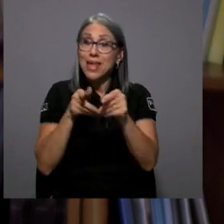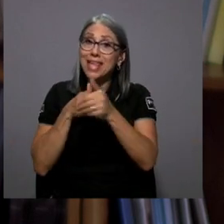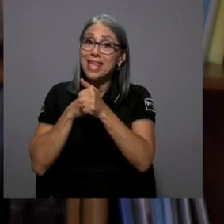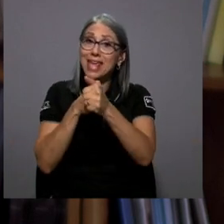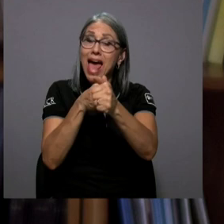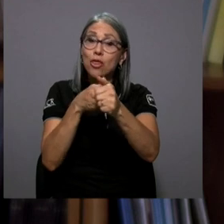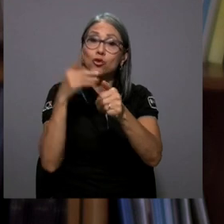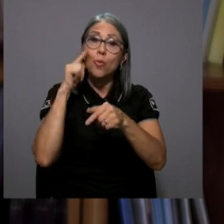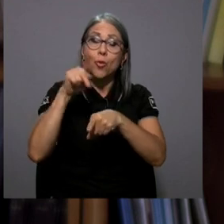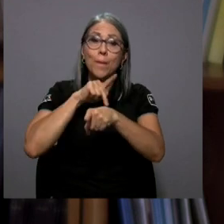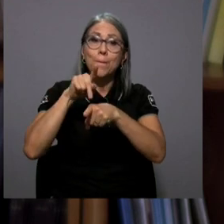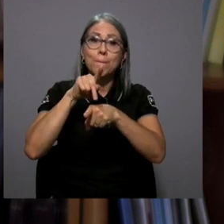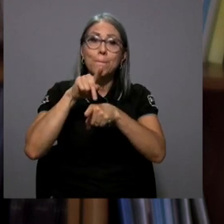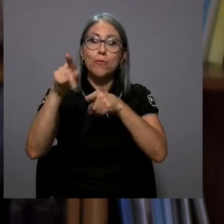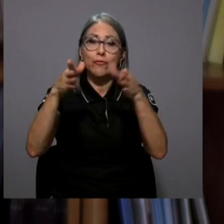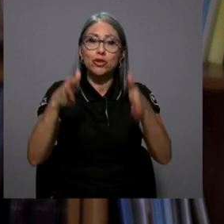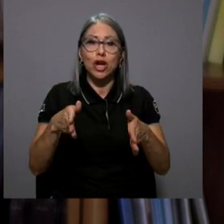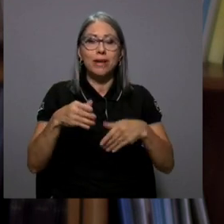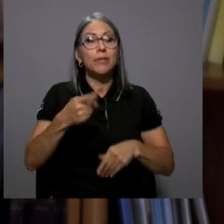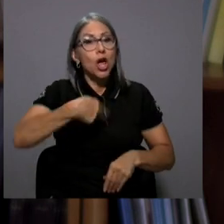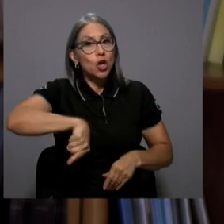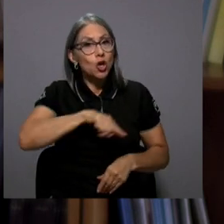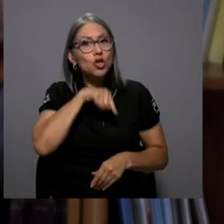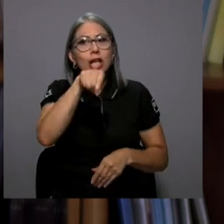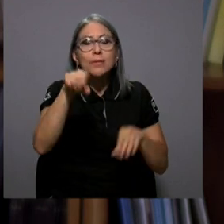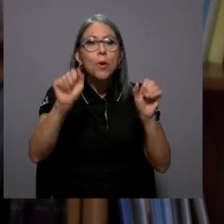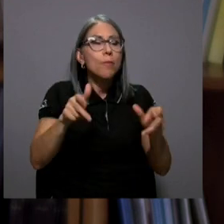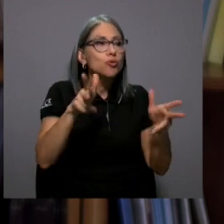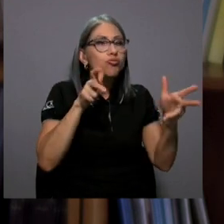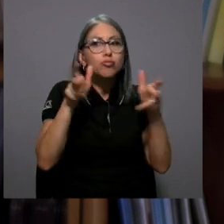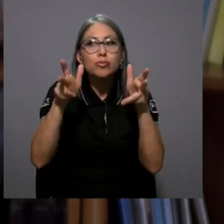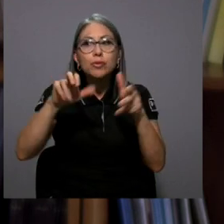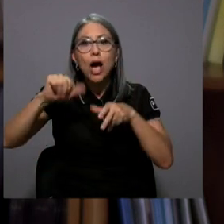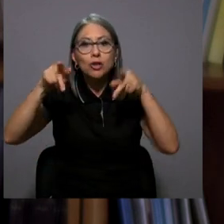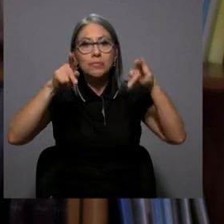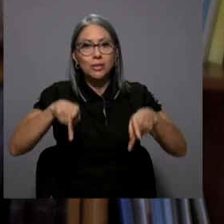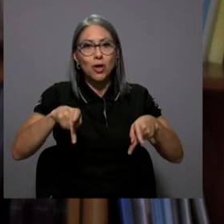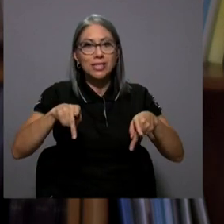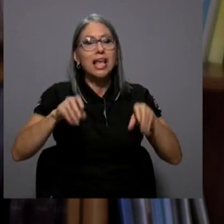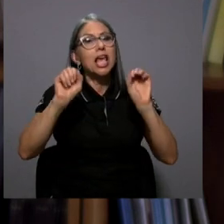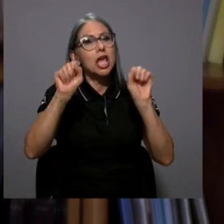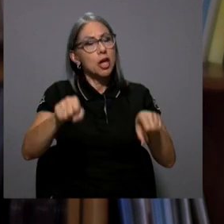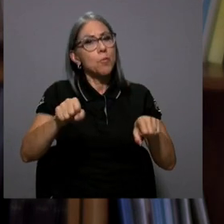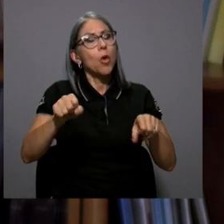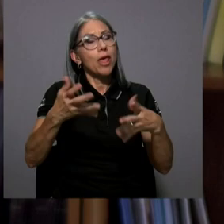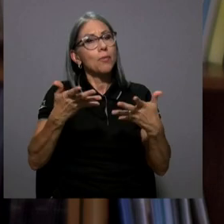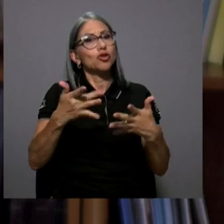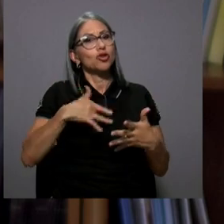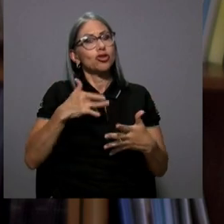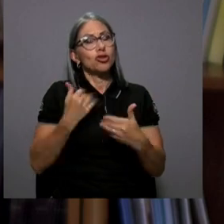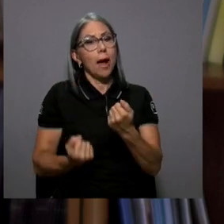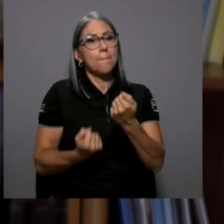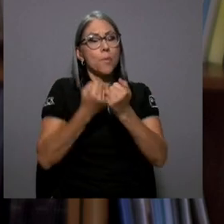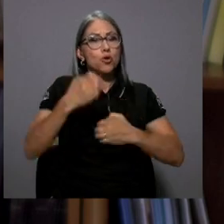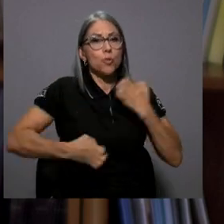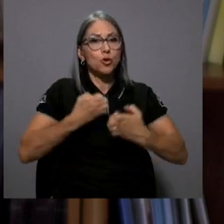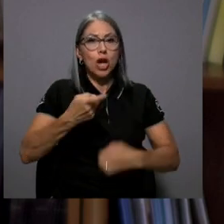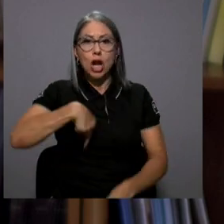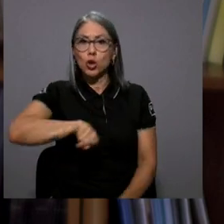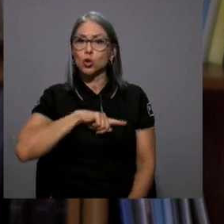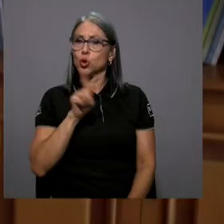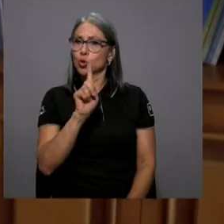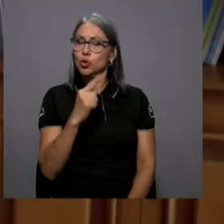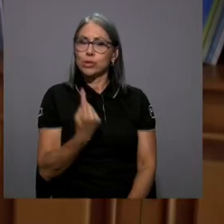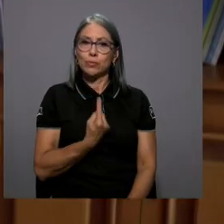guiados por personas profesionales. Podremos ahí escuchar a otras personas y encontrar apoyo emocional, pues no estamos solos en